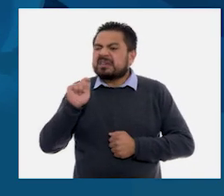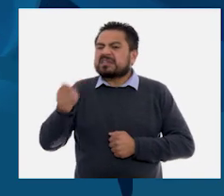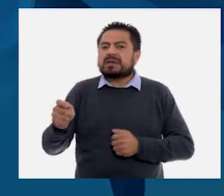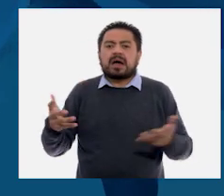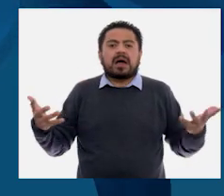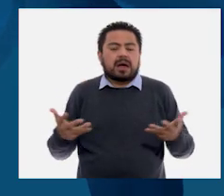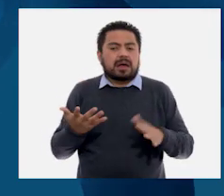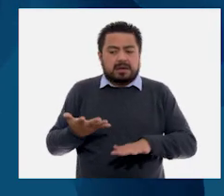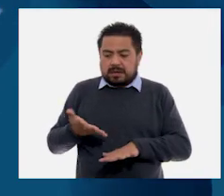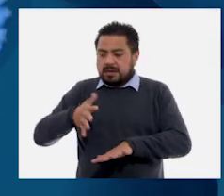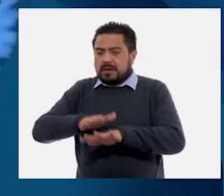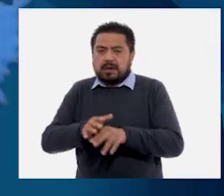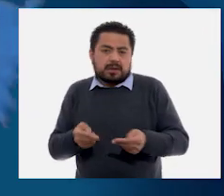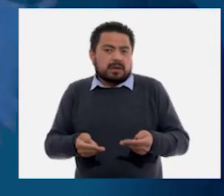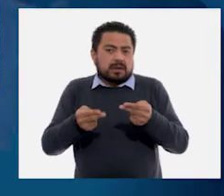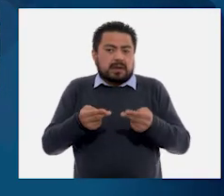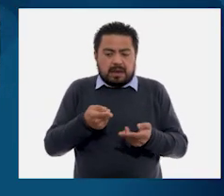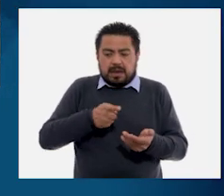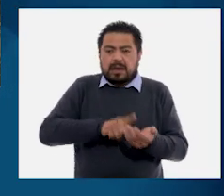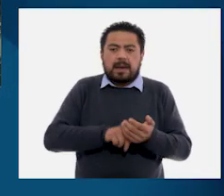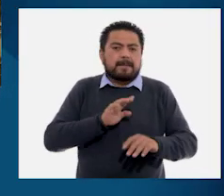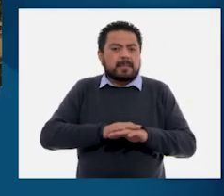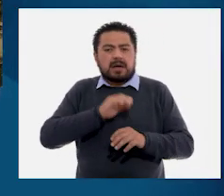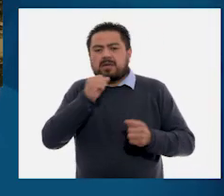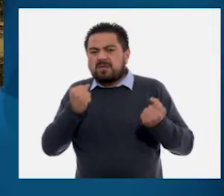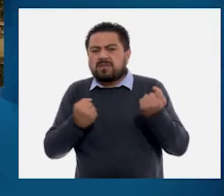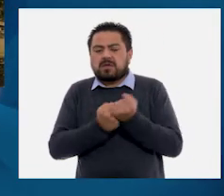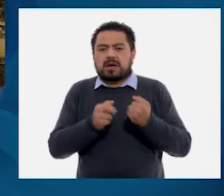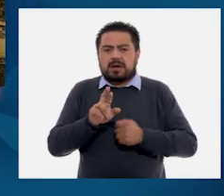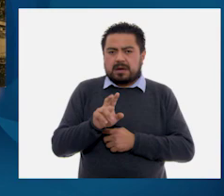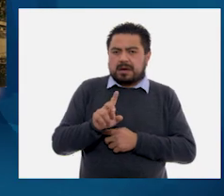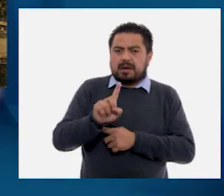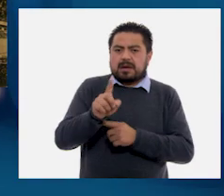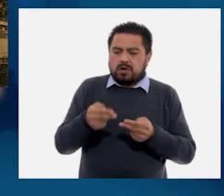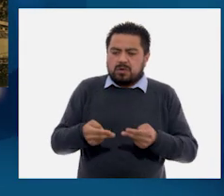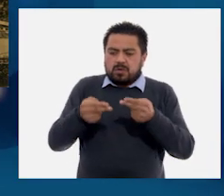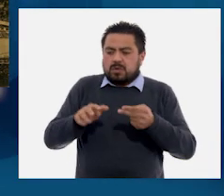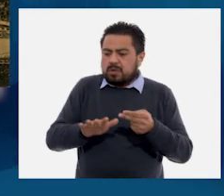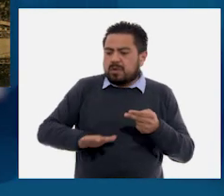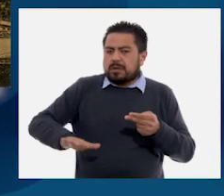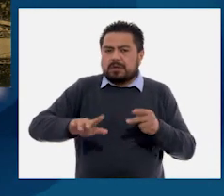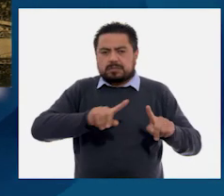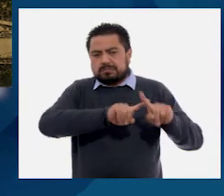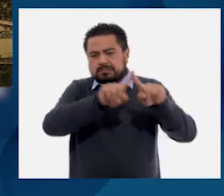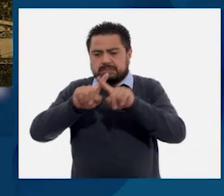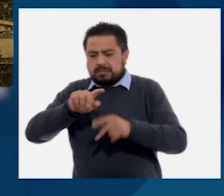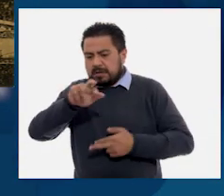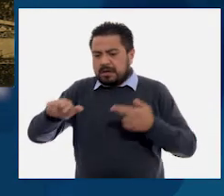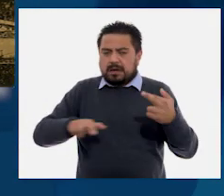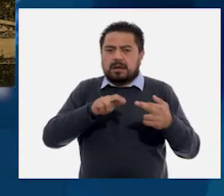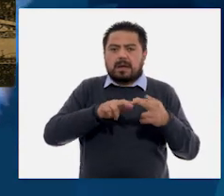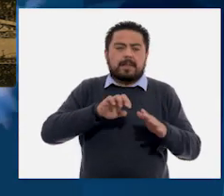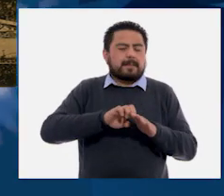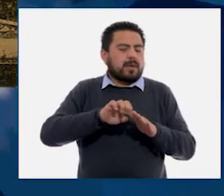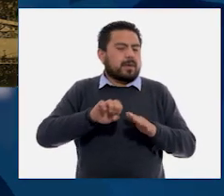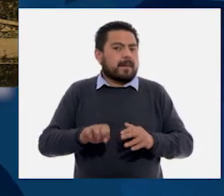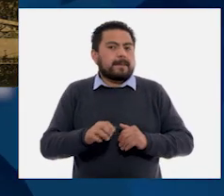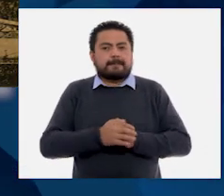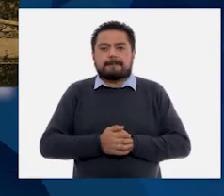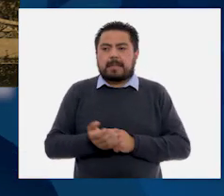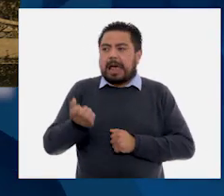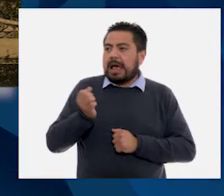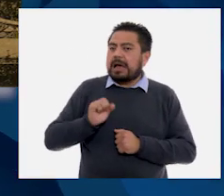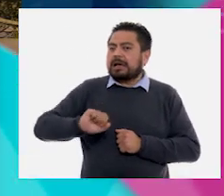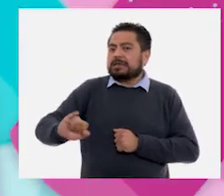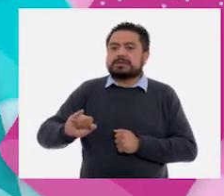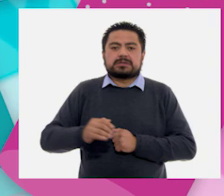fue integrar el comercio interior y fortalecer las redes comerciales que existían entre las distintas regiones. Por ejemplo, así,